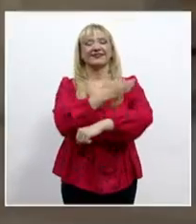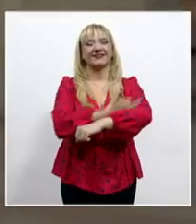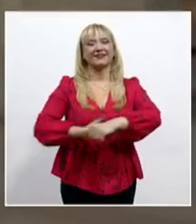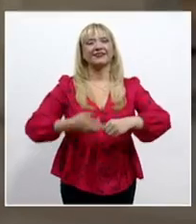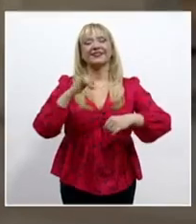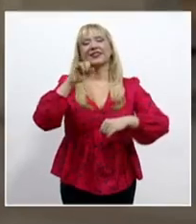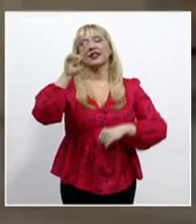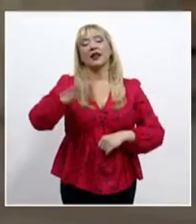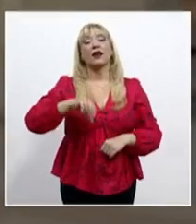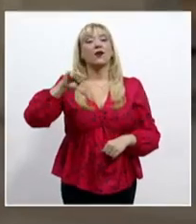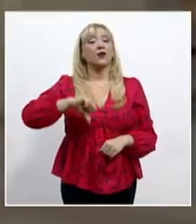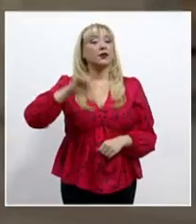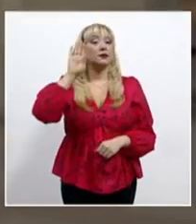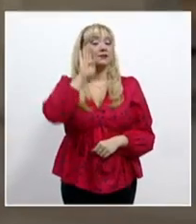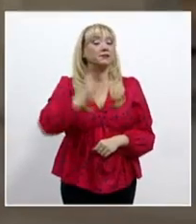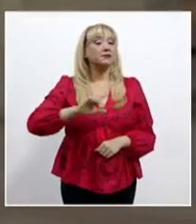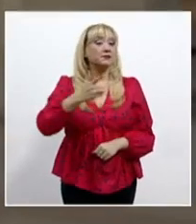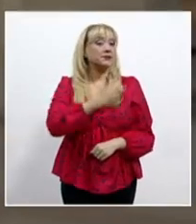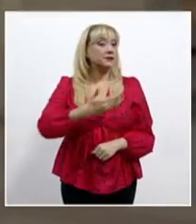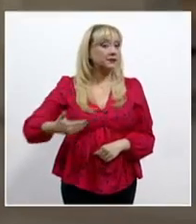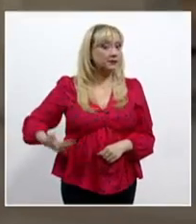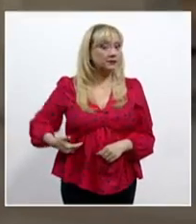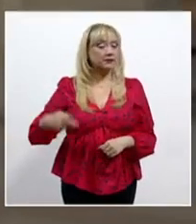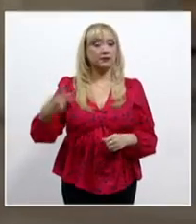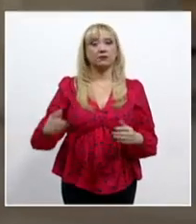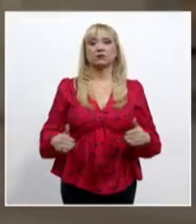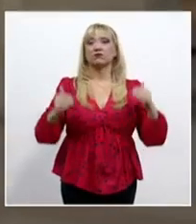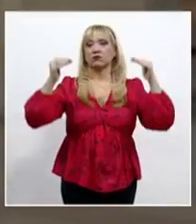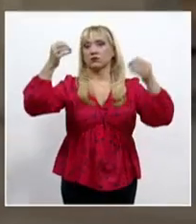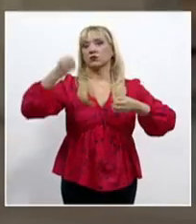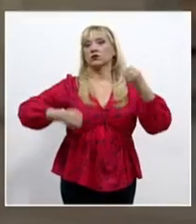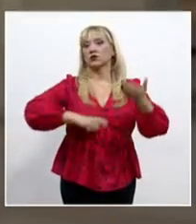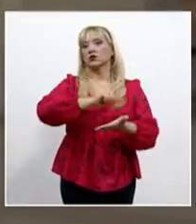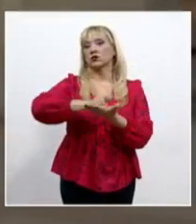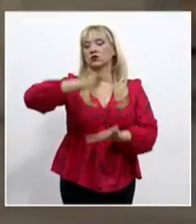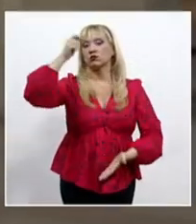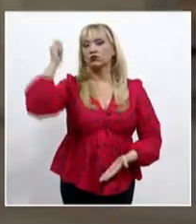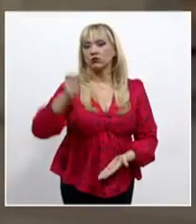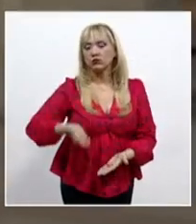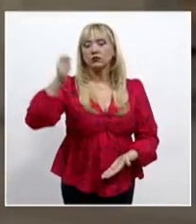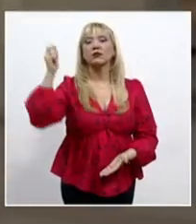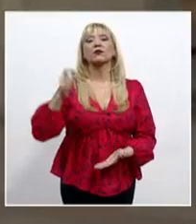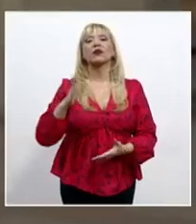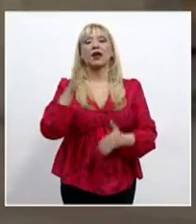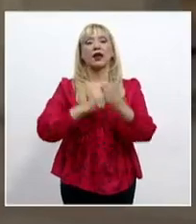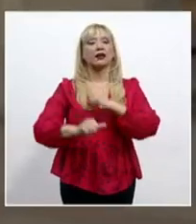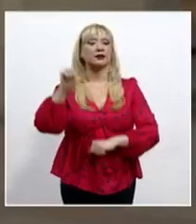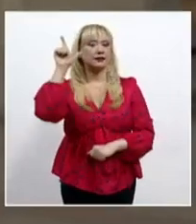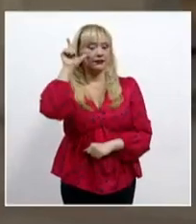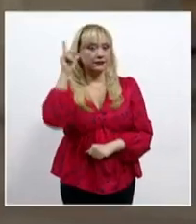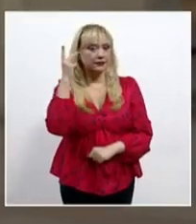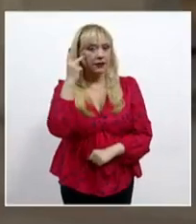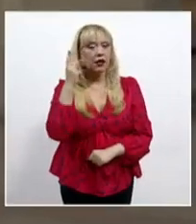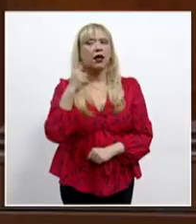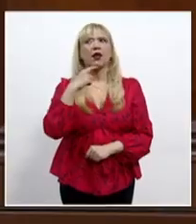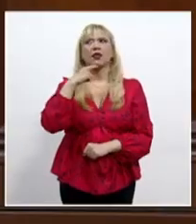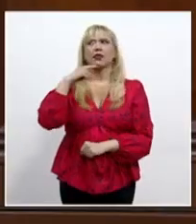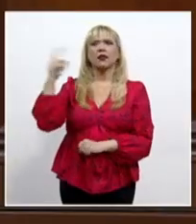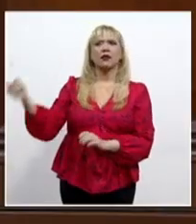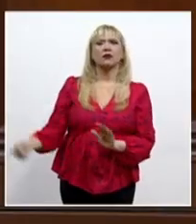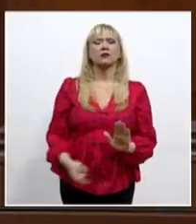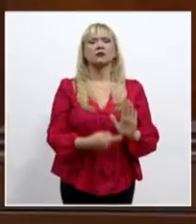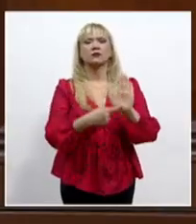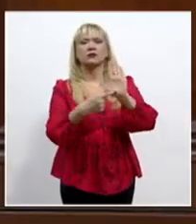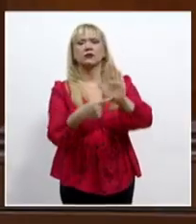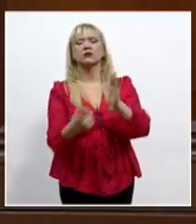esta transmisión. La ministra presidenta de la Suprema Corte de Justicia y del Consejo de la Judicatura Federal, Norma Lucía Piña Hernández, presentó